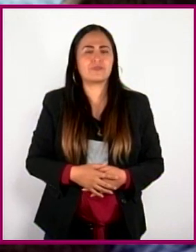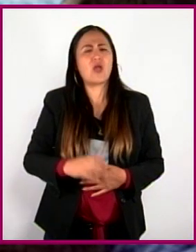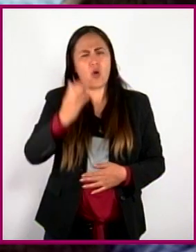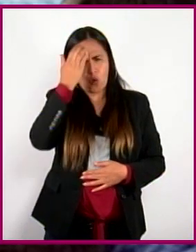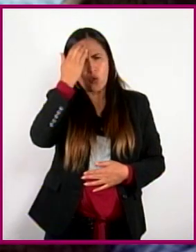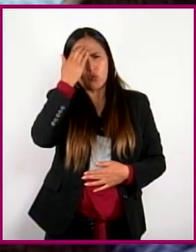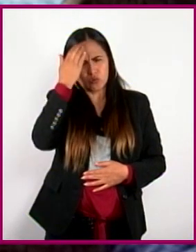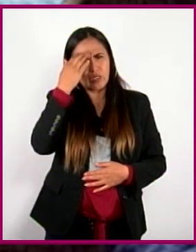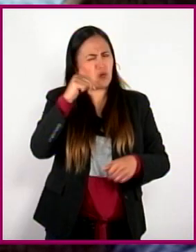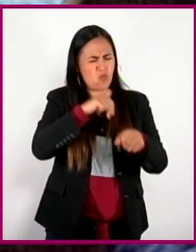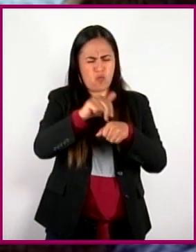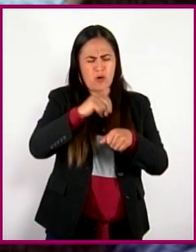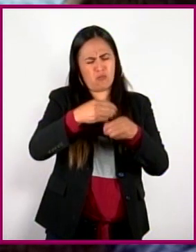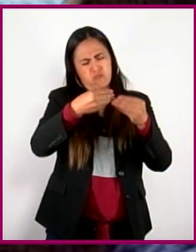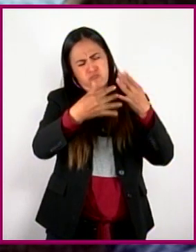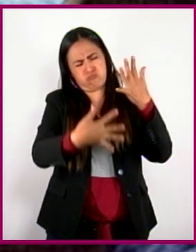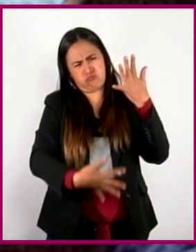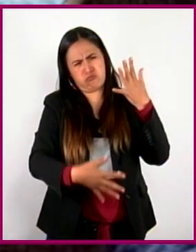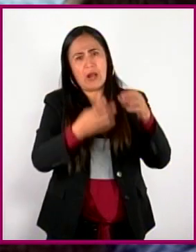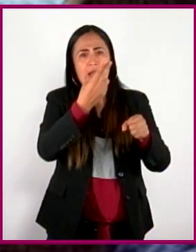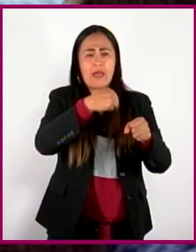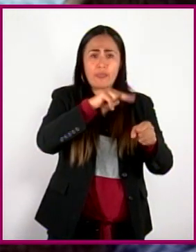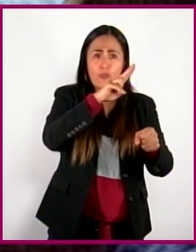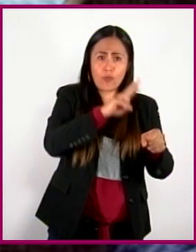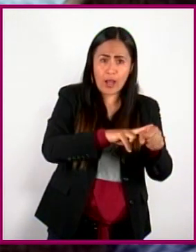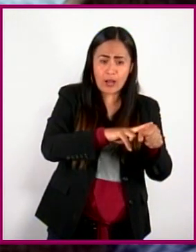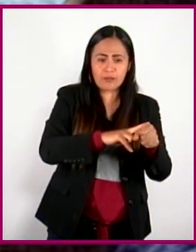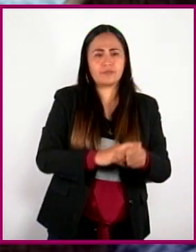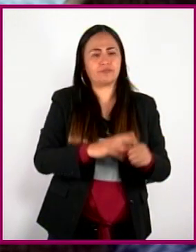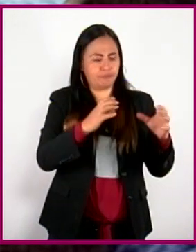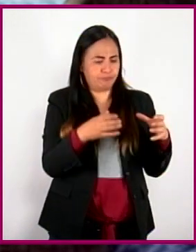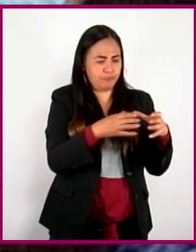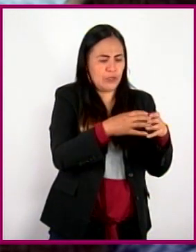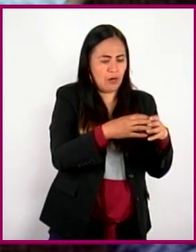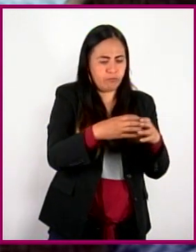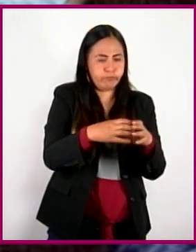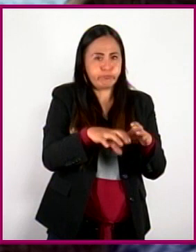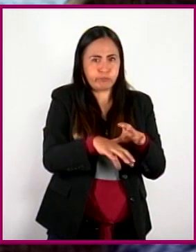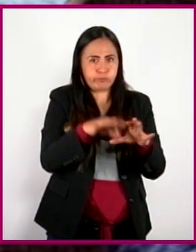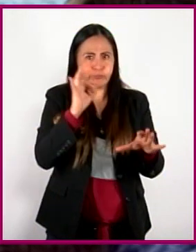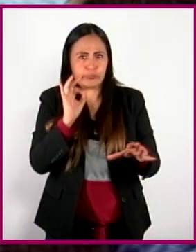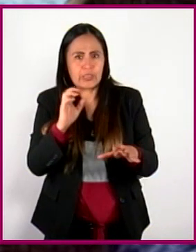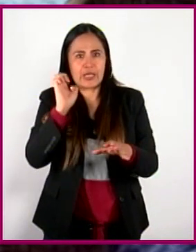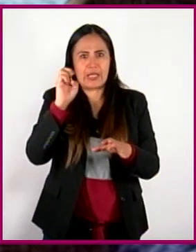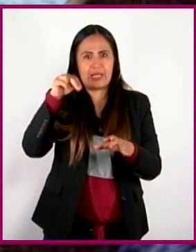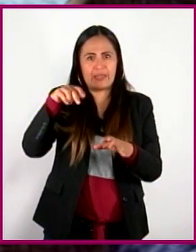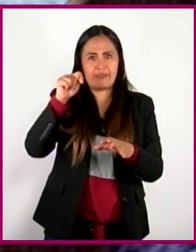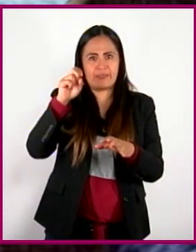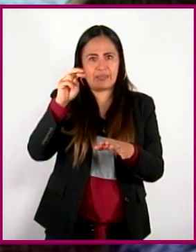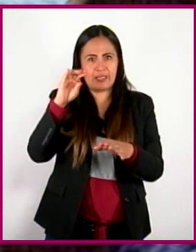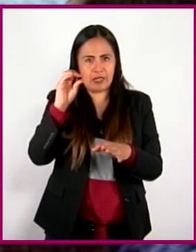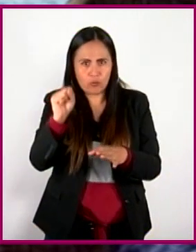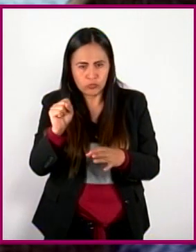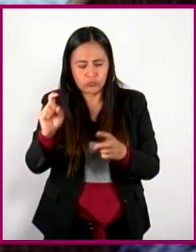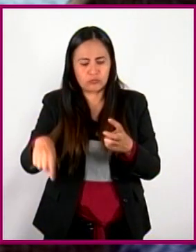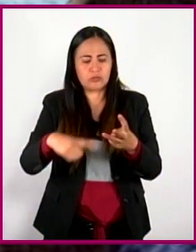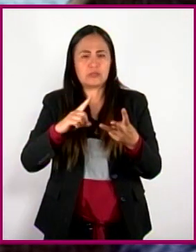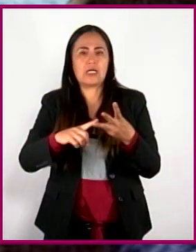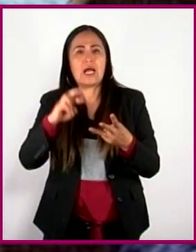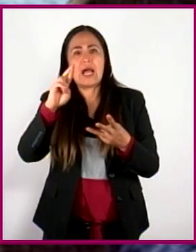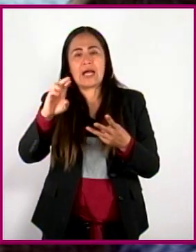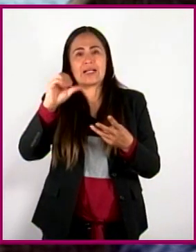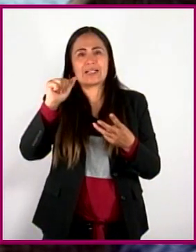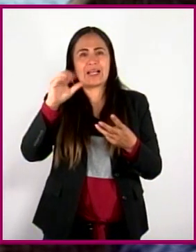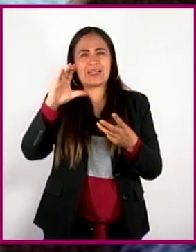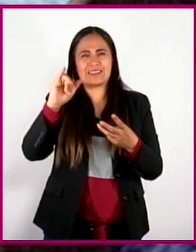diferentes tipos de números. Los naturales, un subconjunto de los enteros que a su vez están dentro de los racionales,